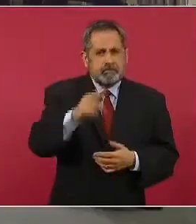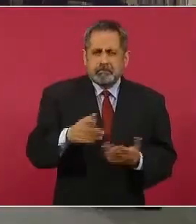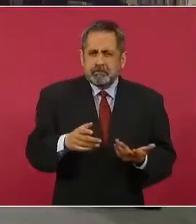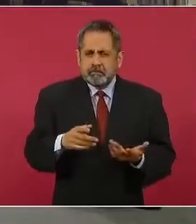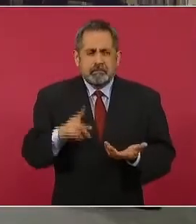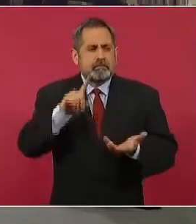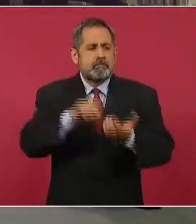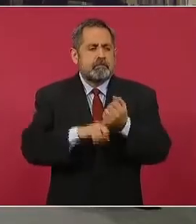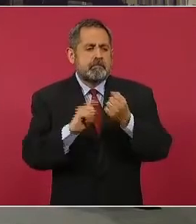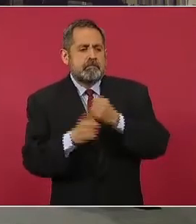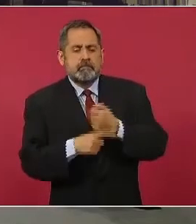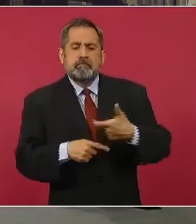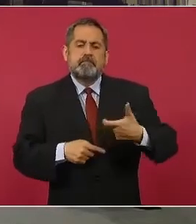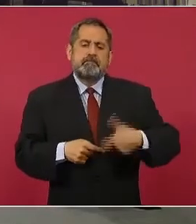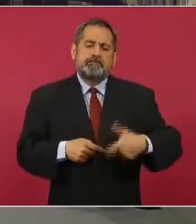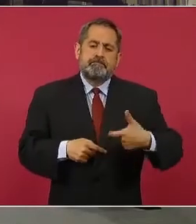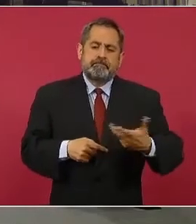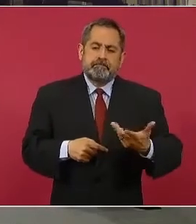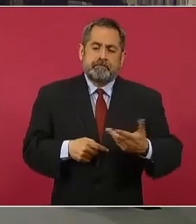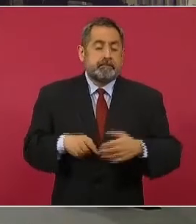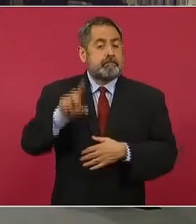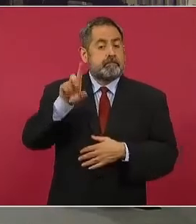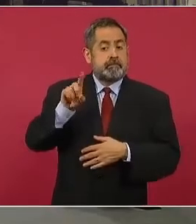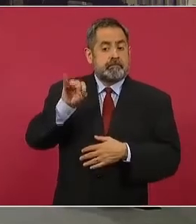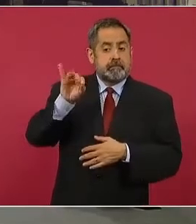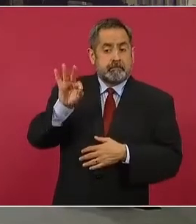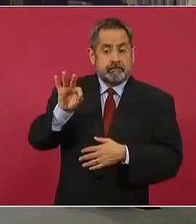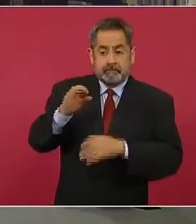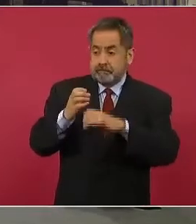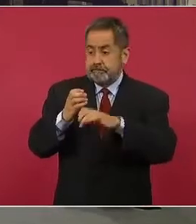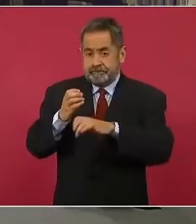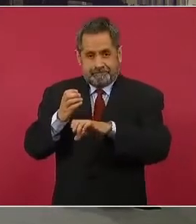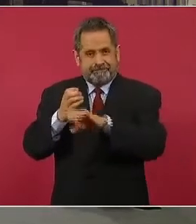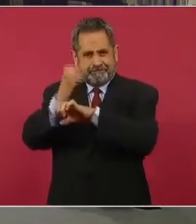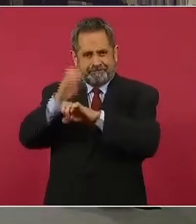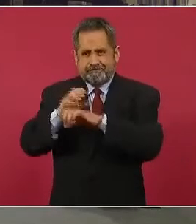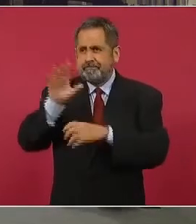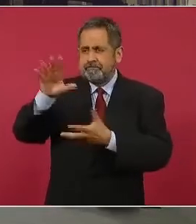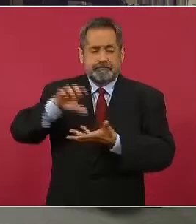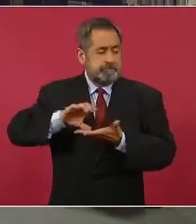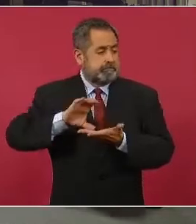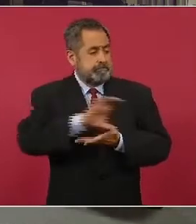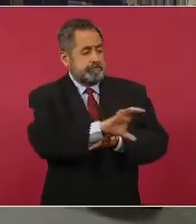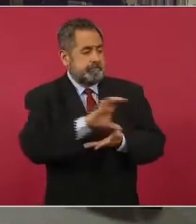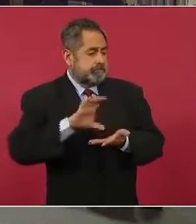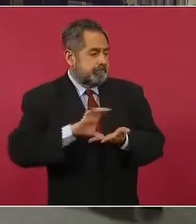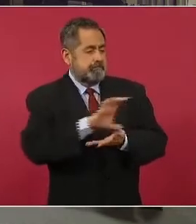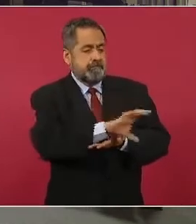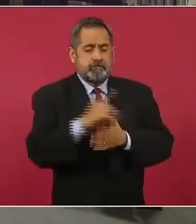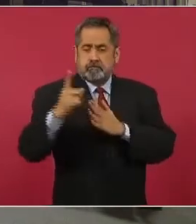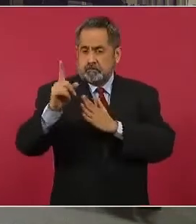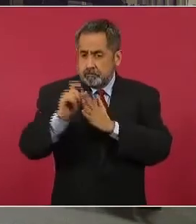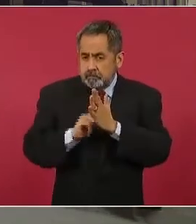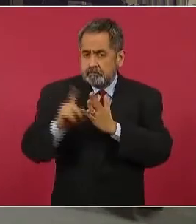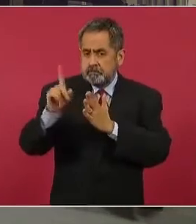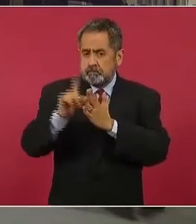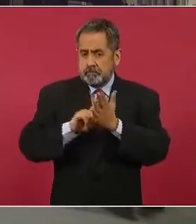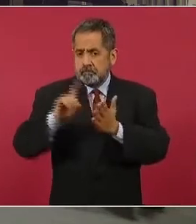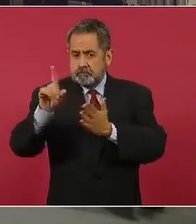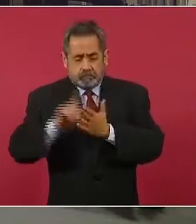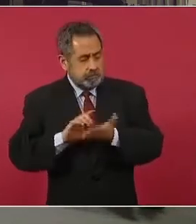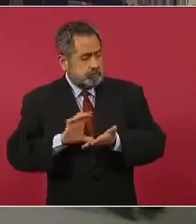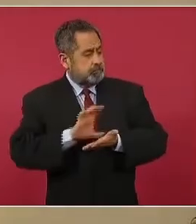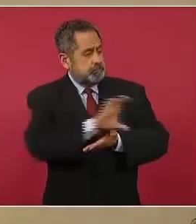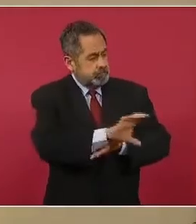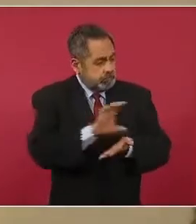tienen programas, quienes tienen acciones, quienes hacen prácticamente y otorgan prácticamente los permisos para salida de los menores que